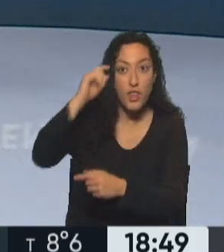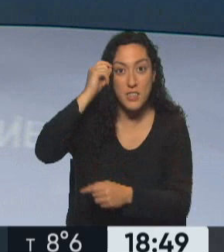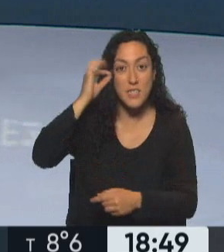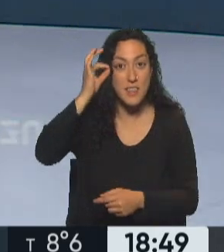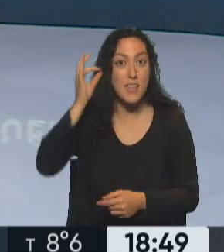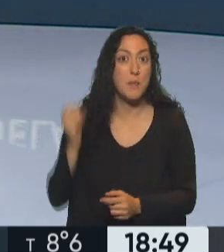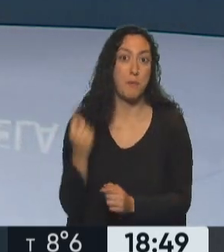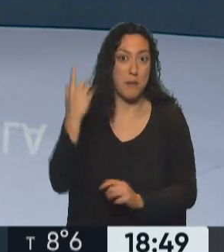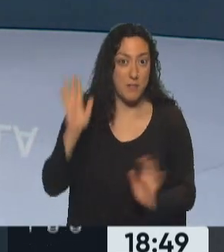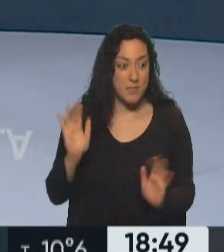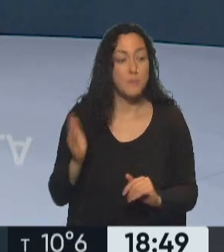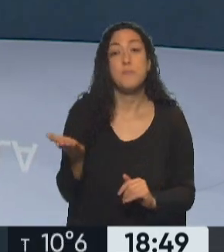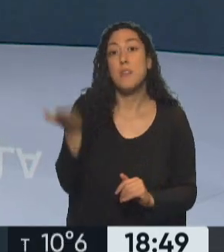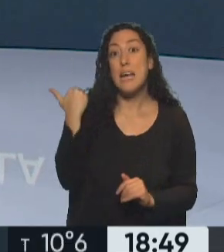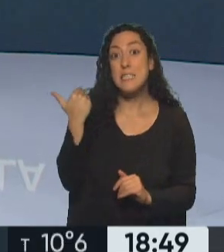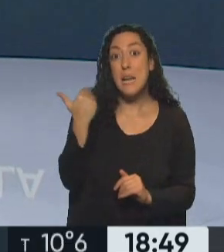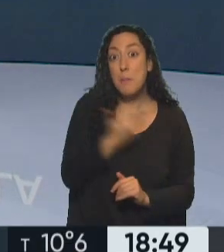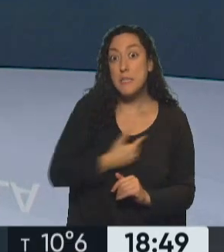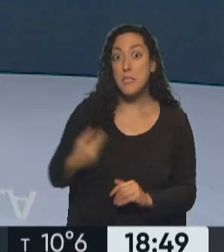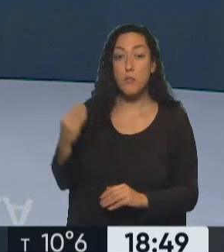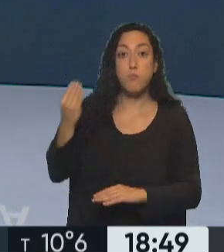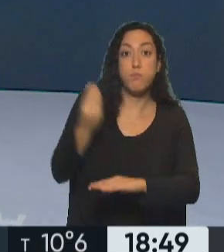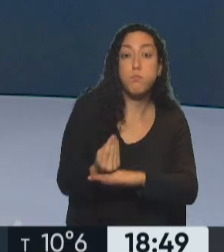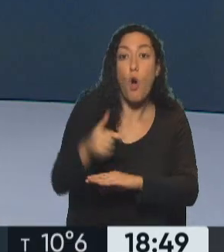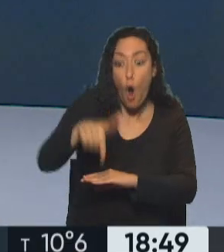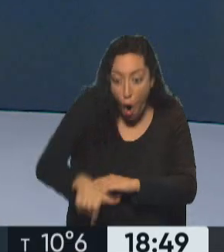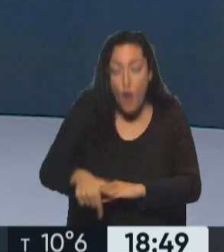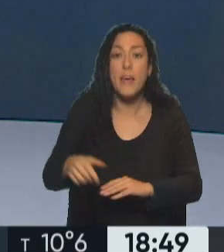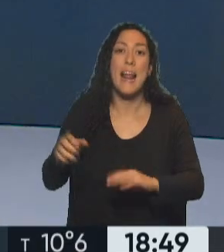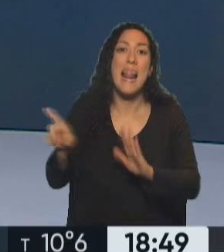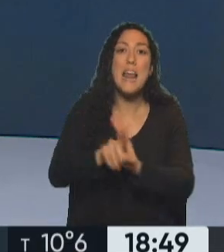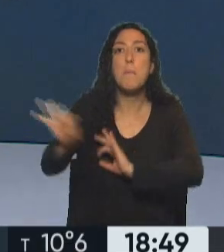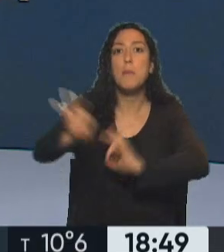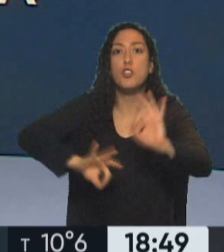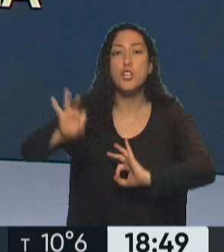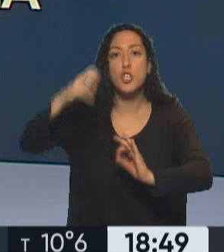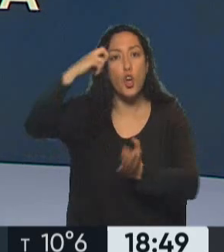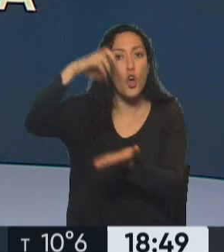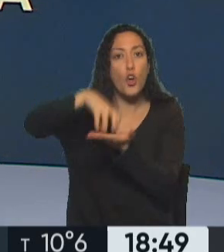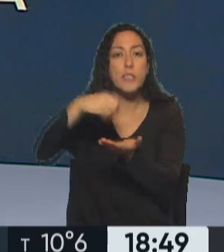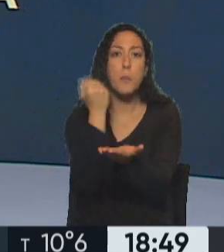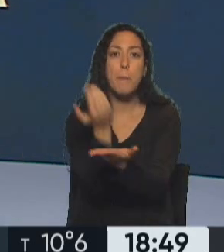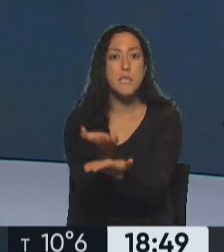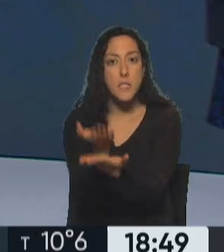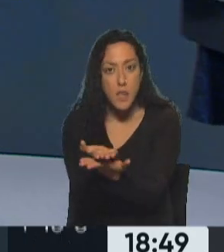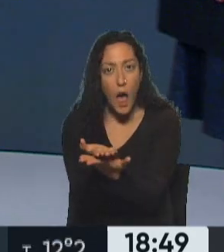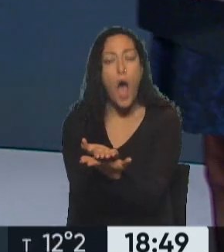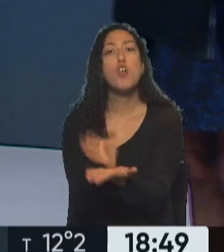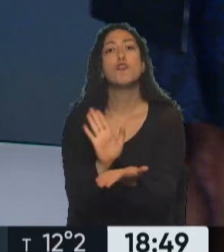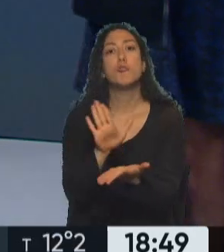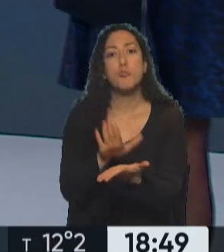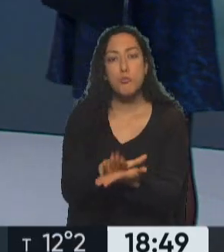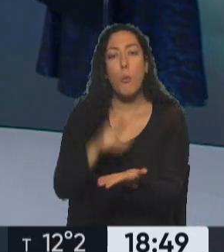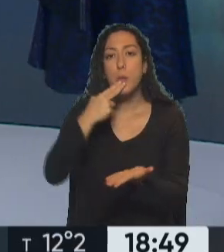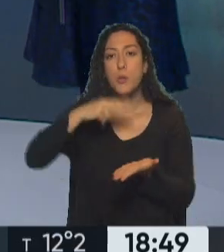asumió ayer Petro y hoy mismo ya presentaron un proyecto de ley en el Congreso que tiene que ver con esta famosa